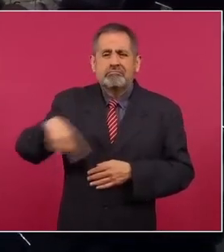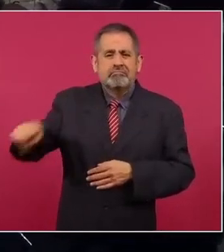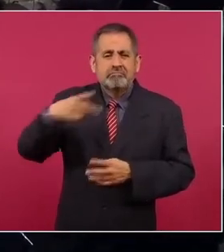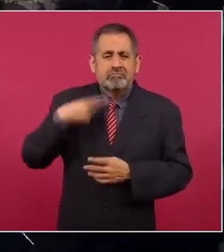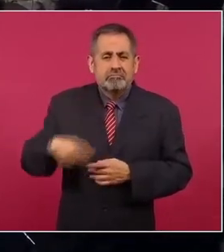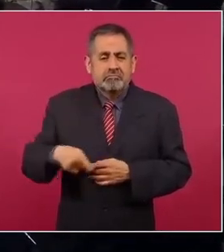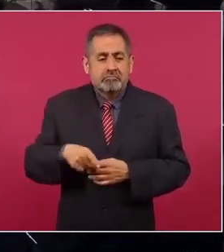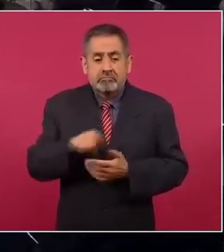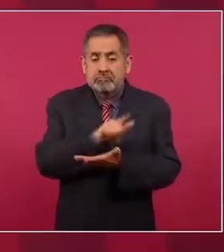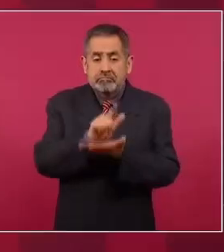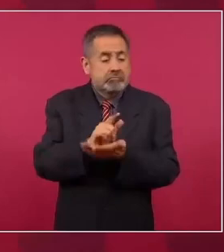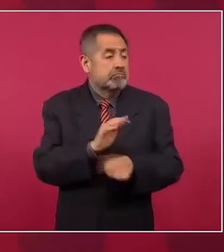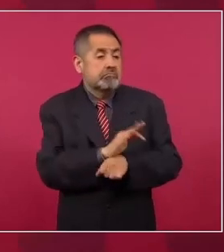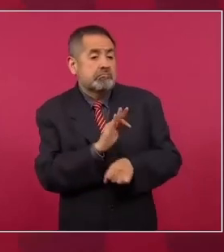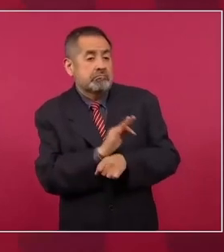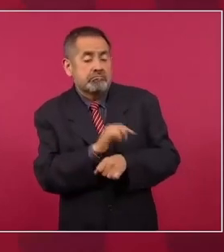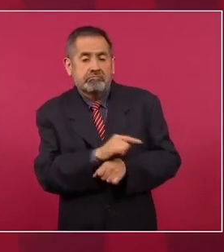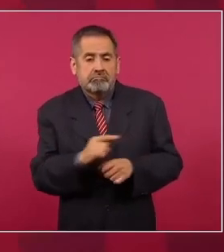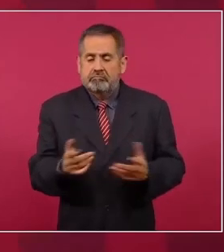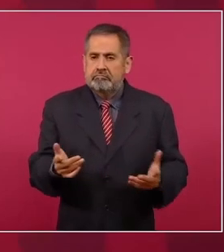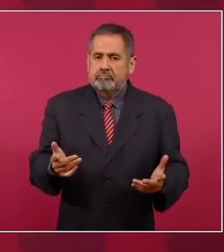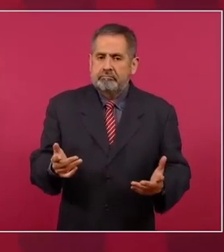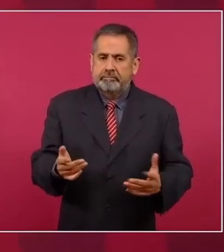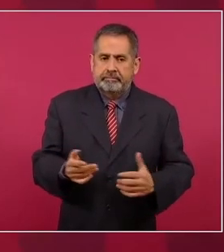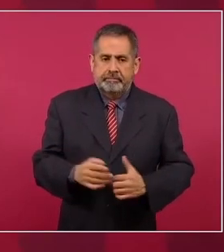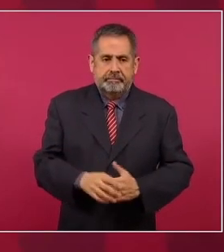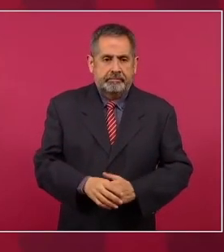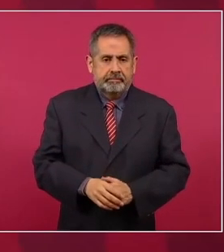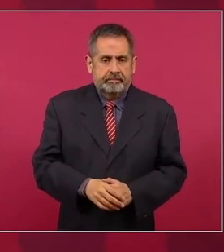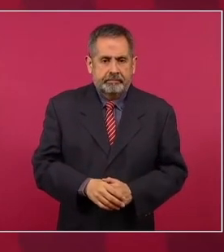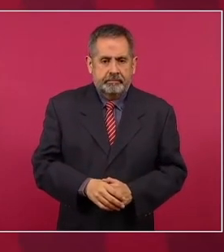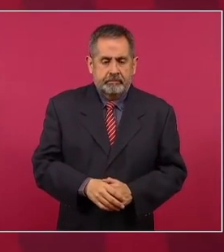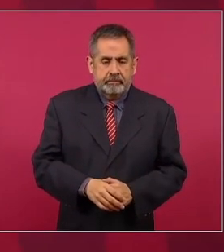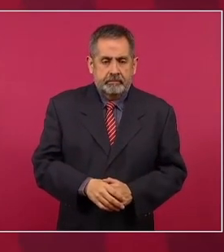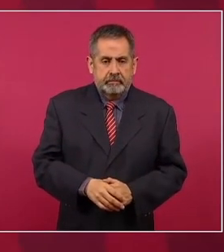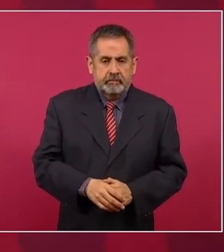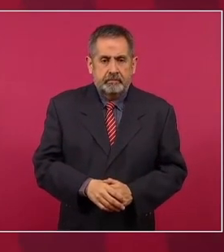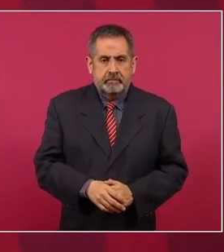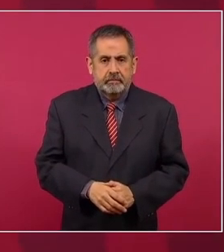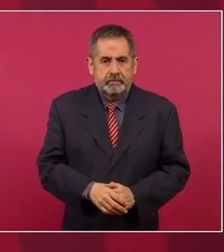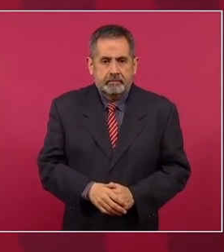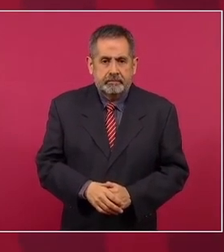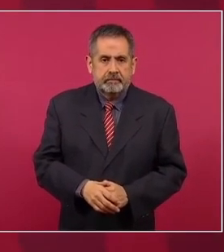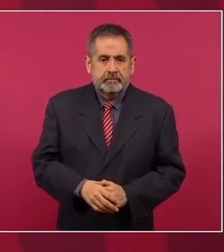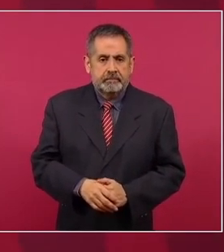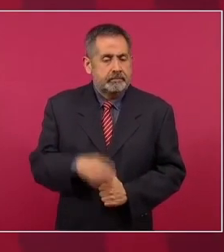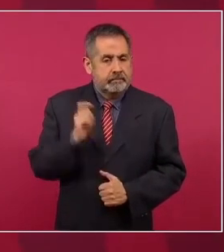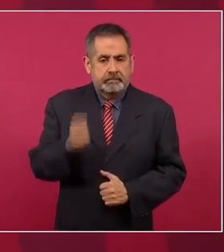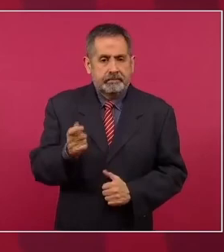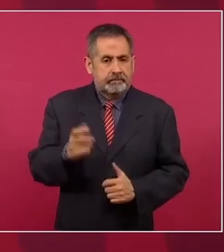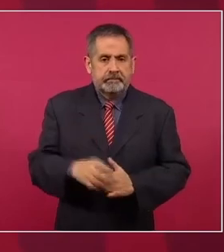porque